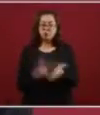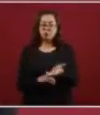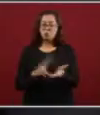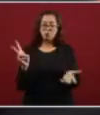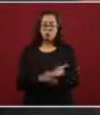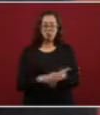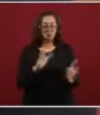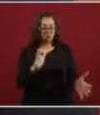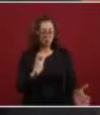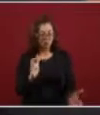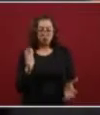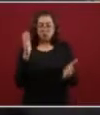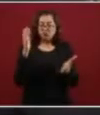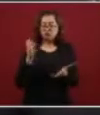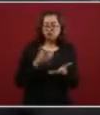dicho por